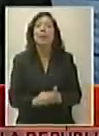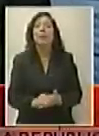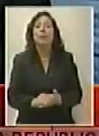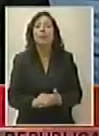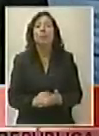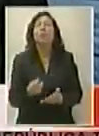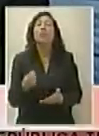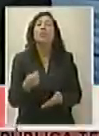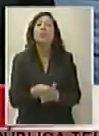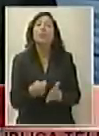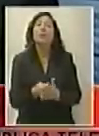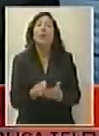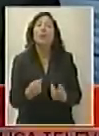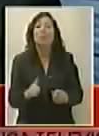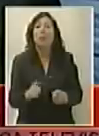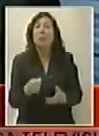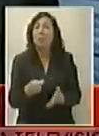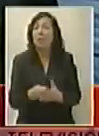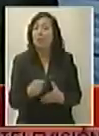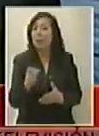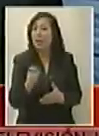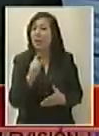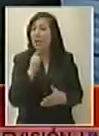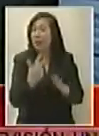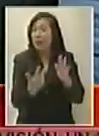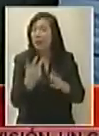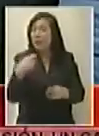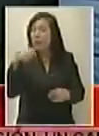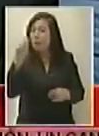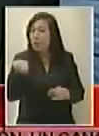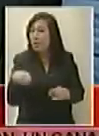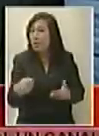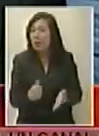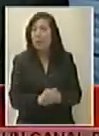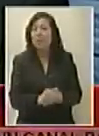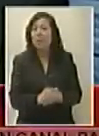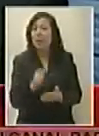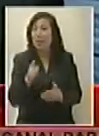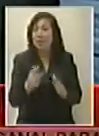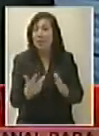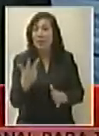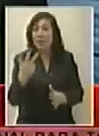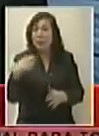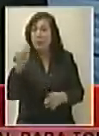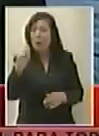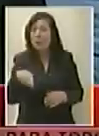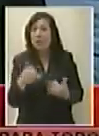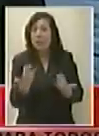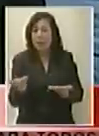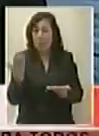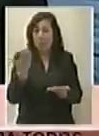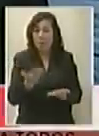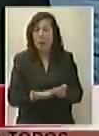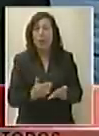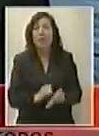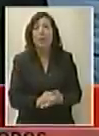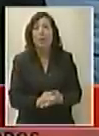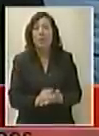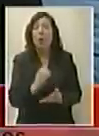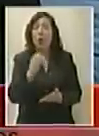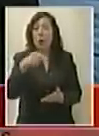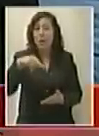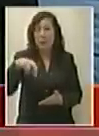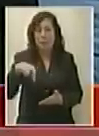es lo que aportan los trabajadores los que aportan los trabajadores es 13 por no es cierto y de ese 13 por que aportan la